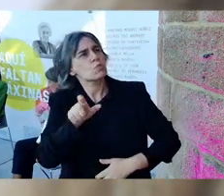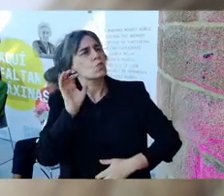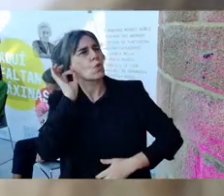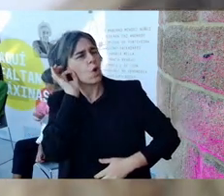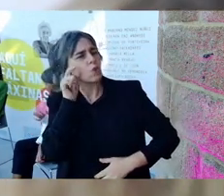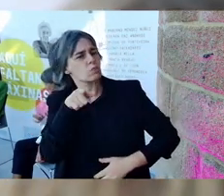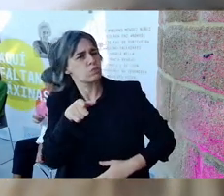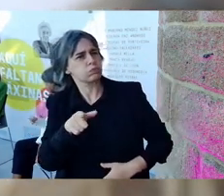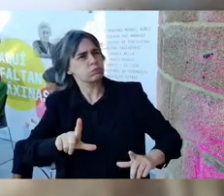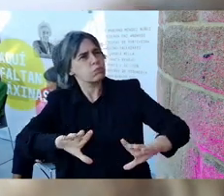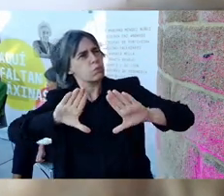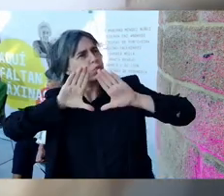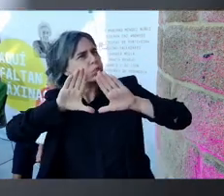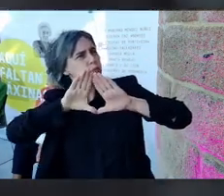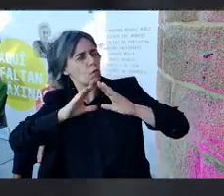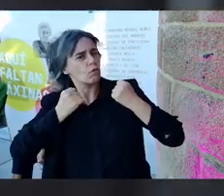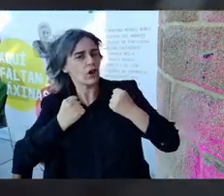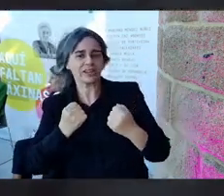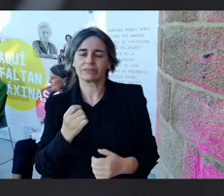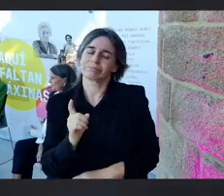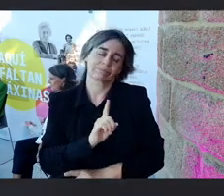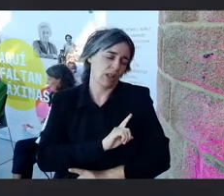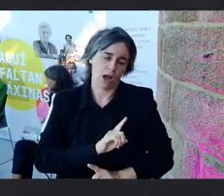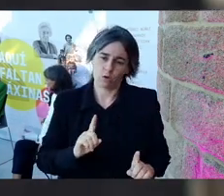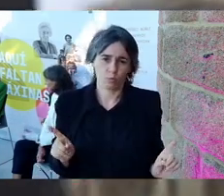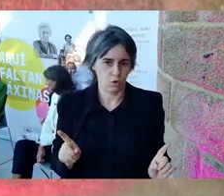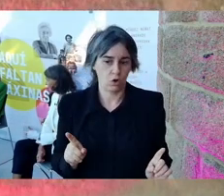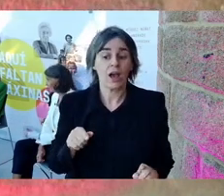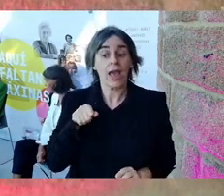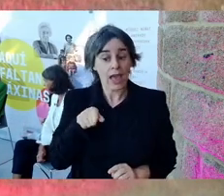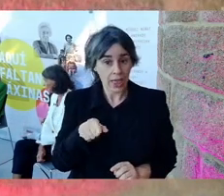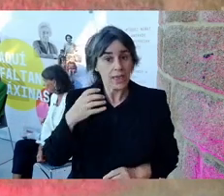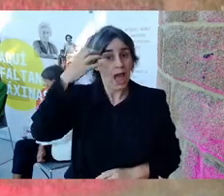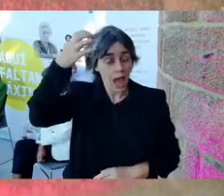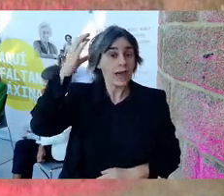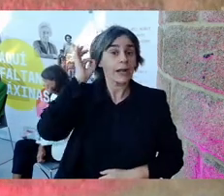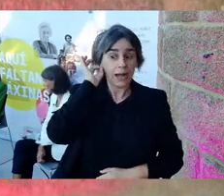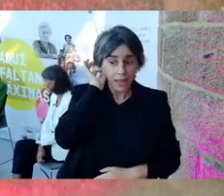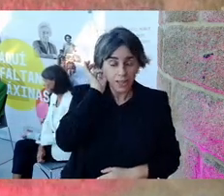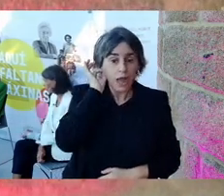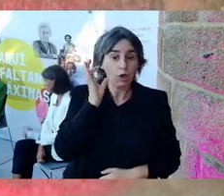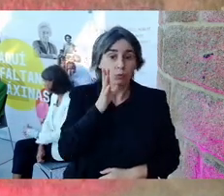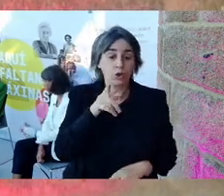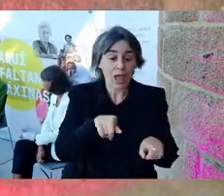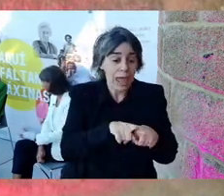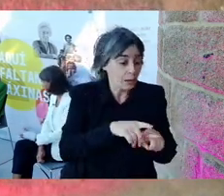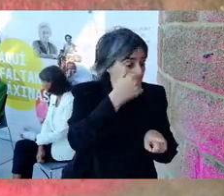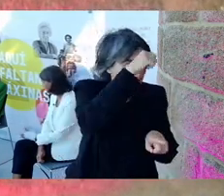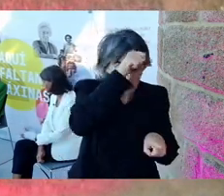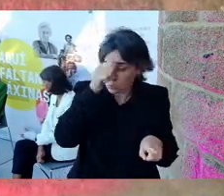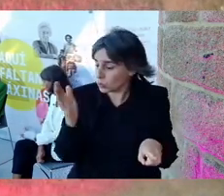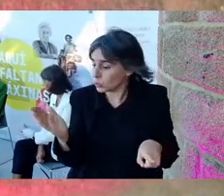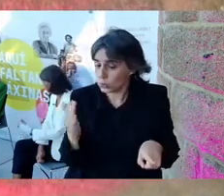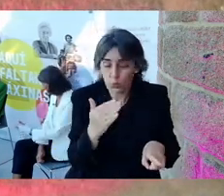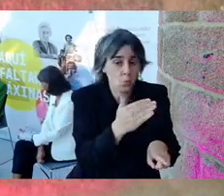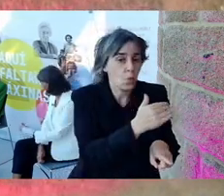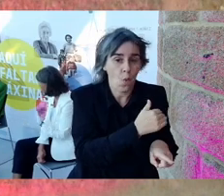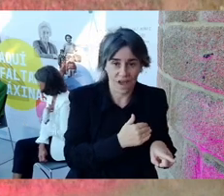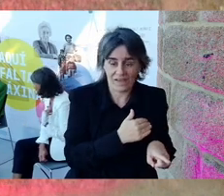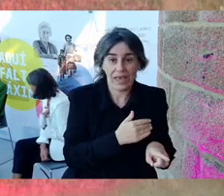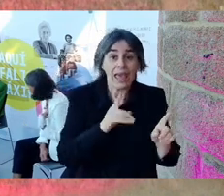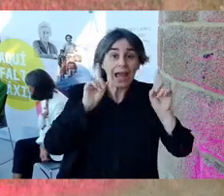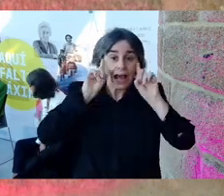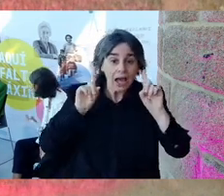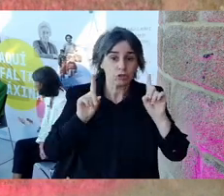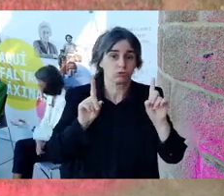mujer revolucionariamente feminista, no lo era, no. O sea, ella fue reina porque no tenía hermanos varones. En caso de